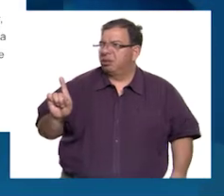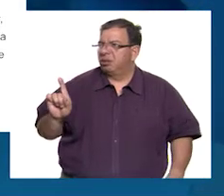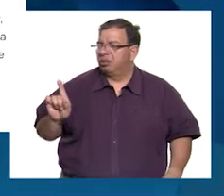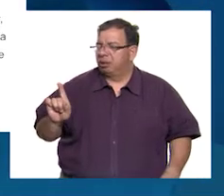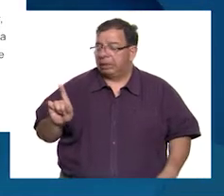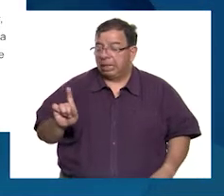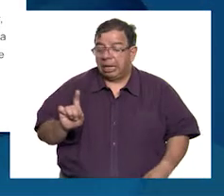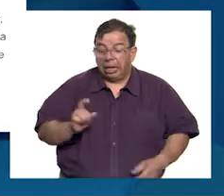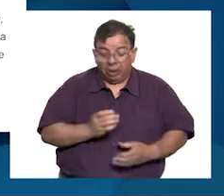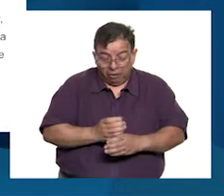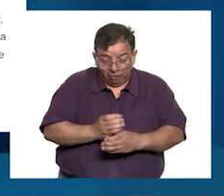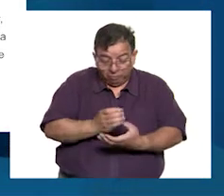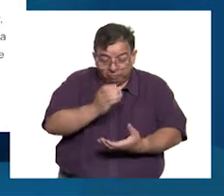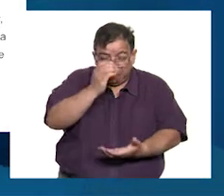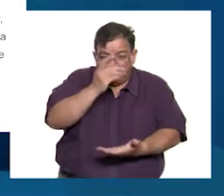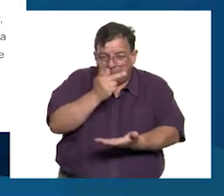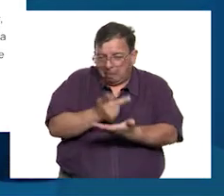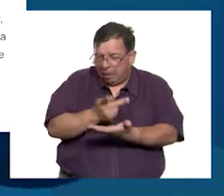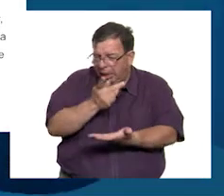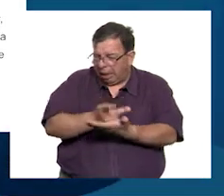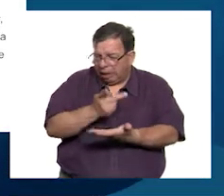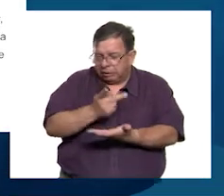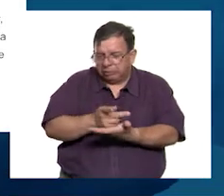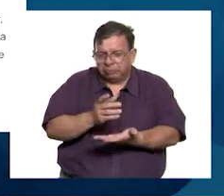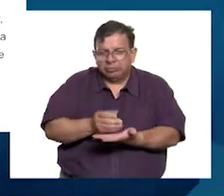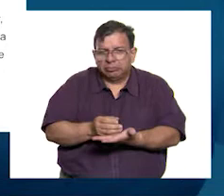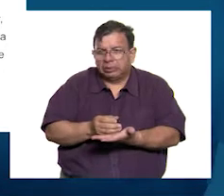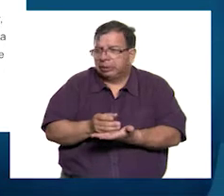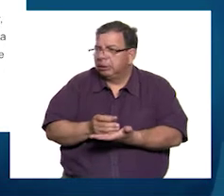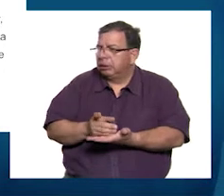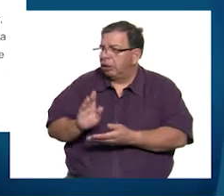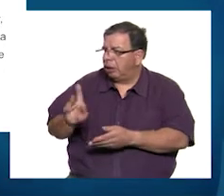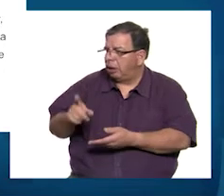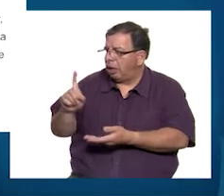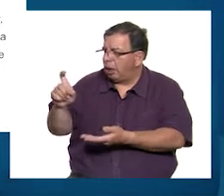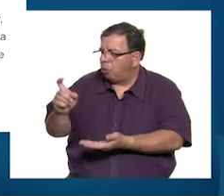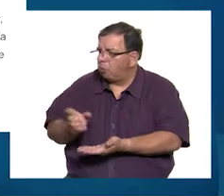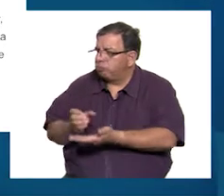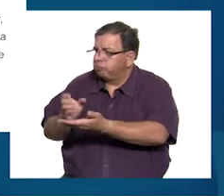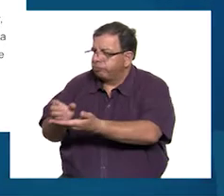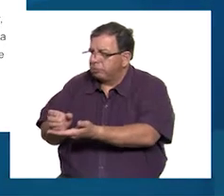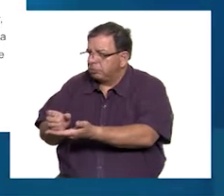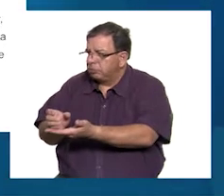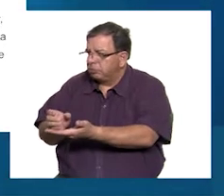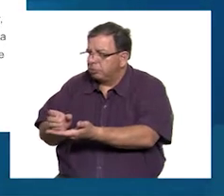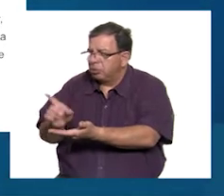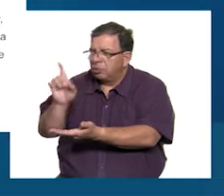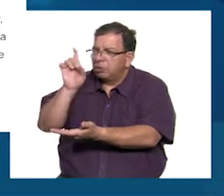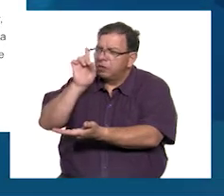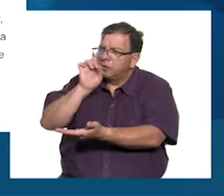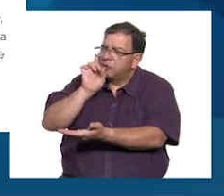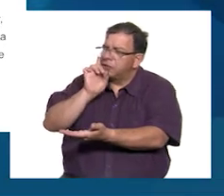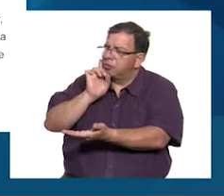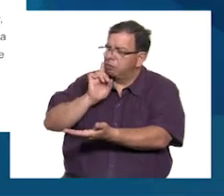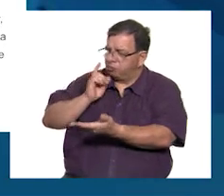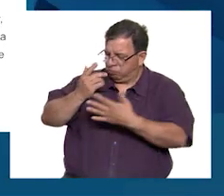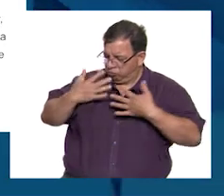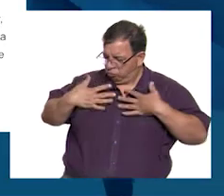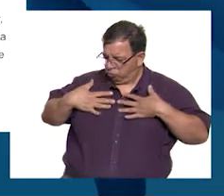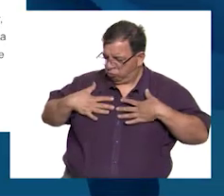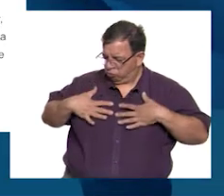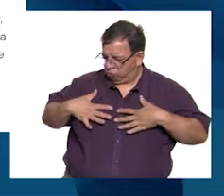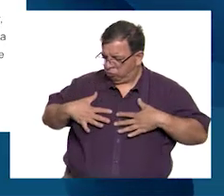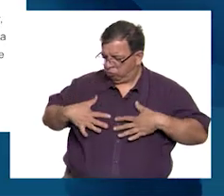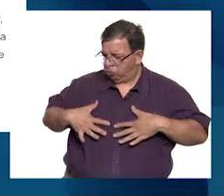de plata más bonito que había en la casa. En cuanto llegó a la fuente, vio salir del bosque una dama magníficamente vestida que